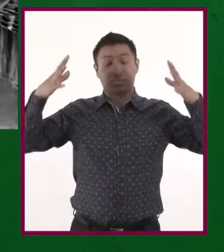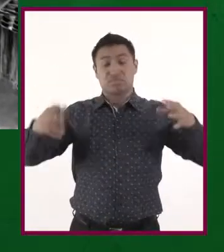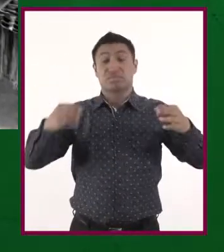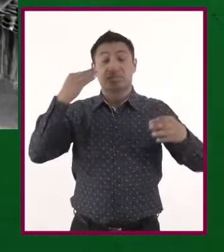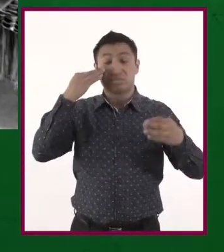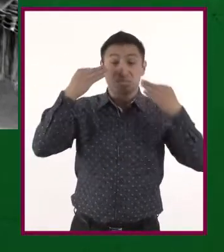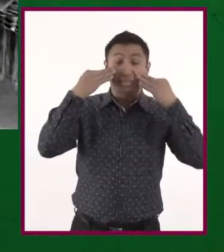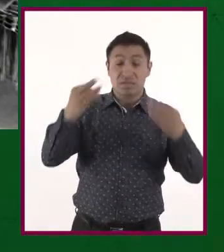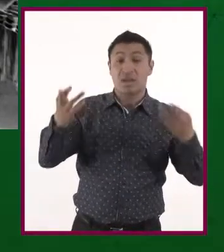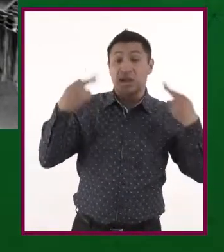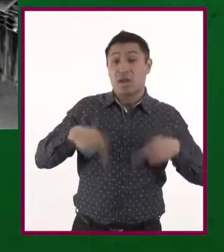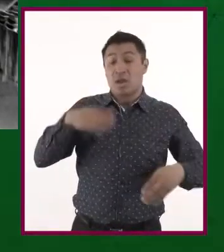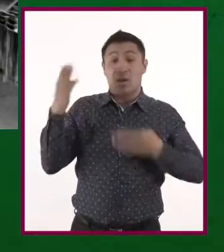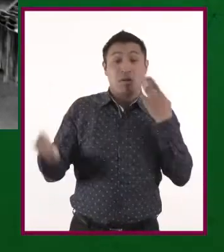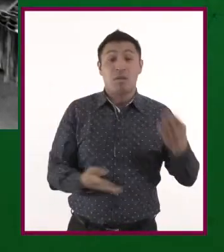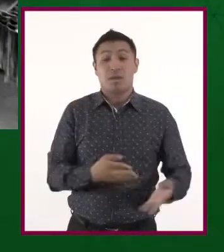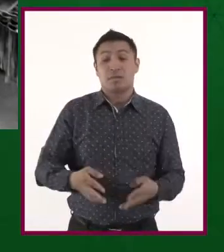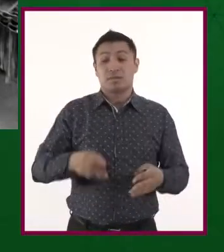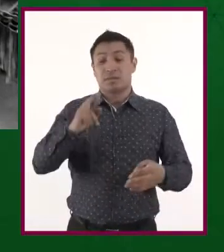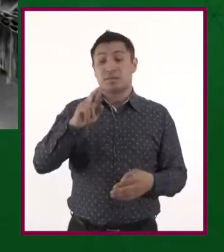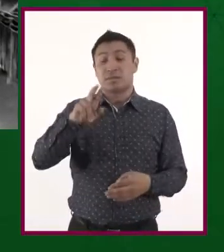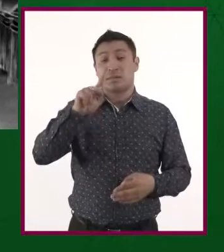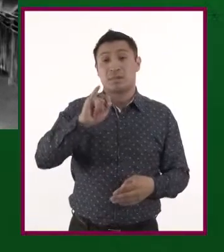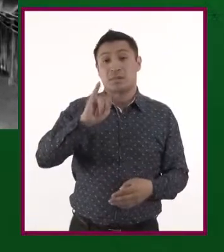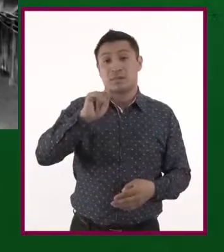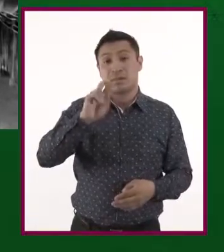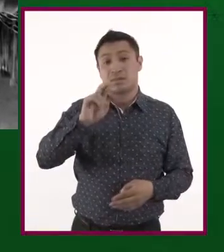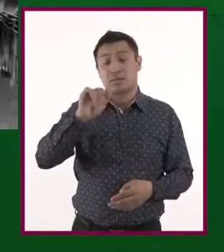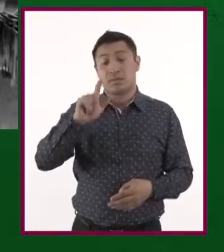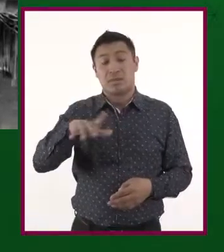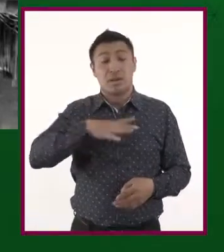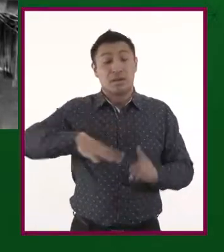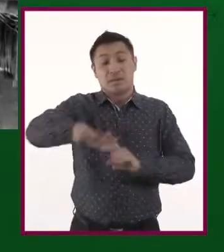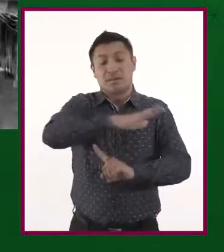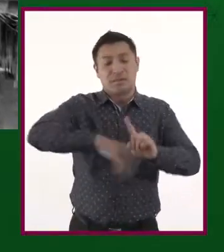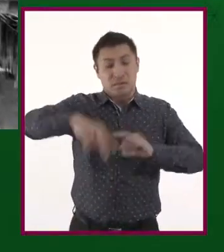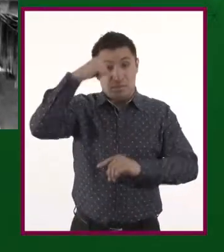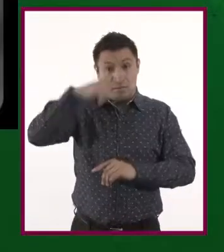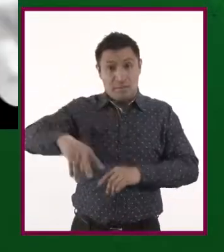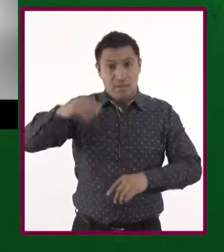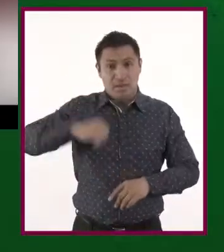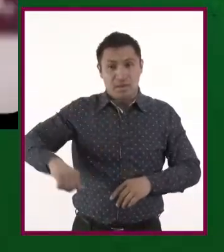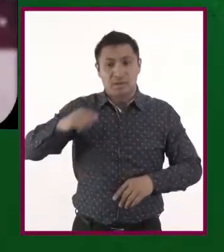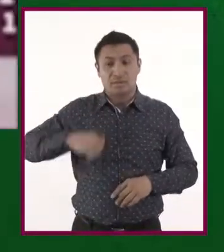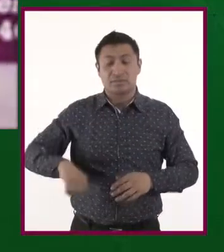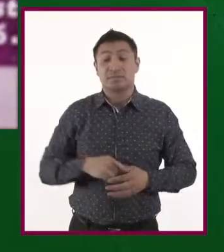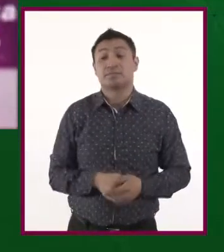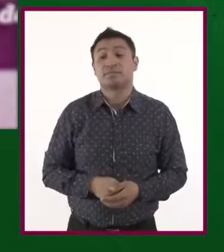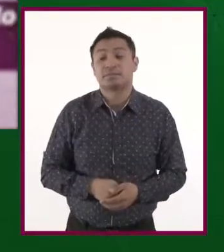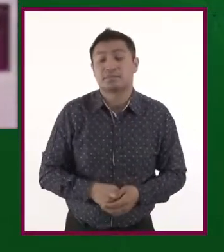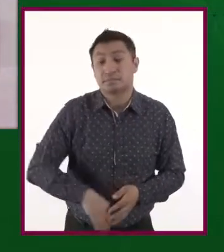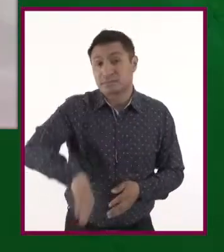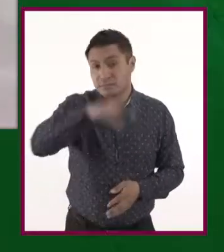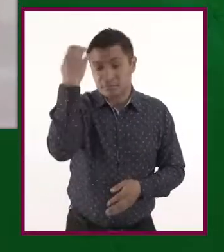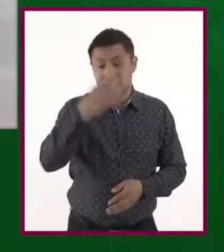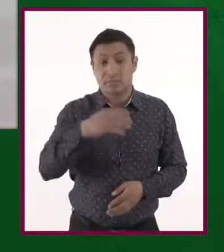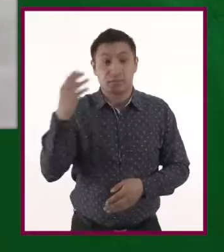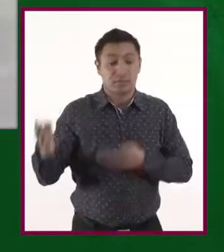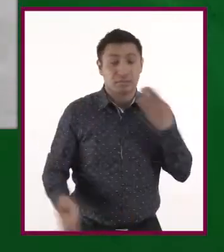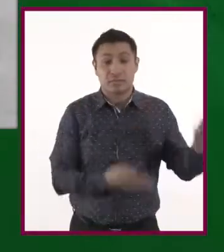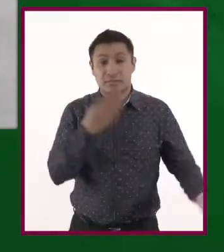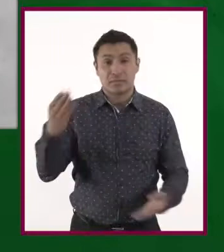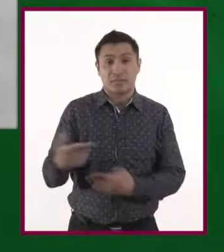la vestimenta, la danza y el ritual que evocan el ambiente del México antiguo. Fotografía de